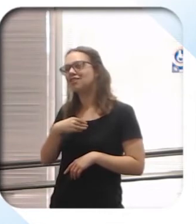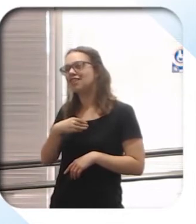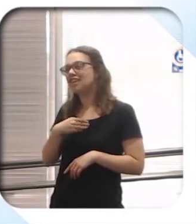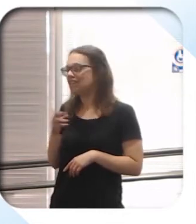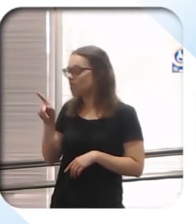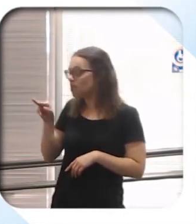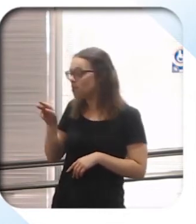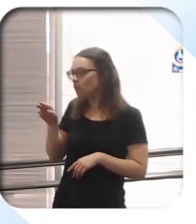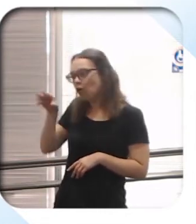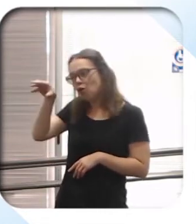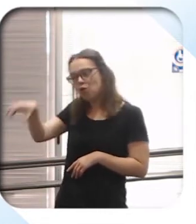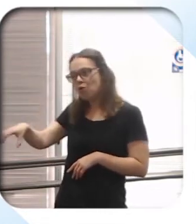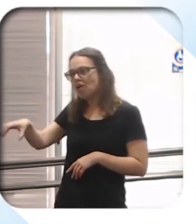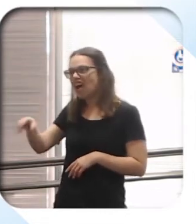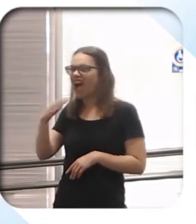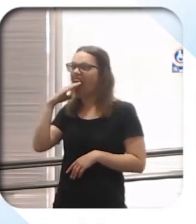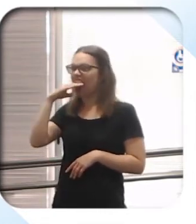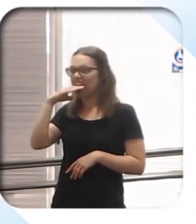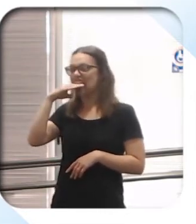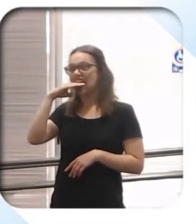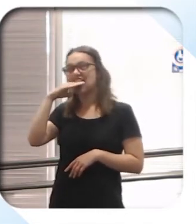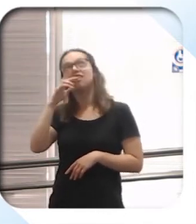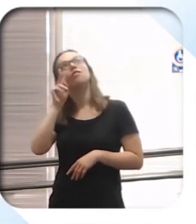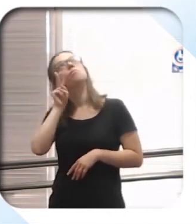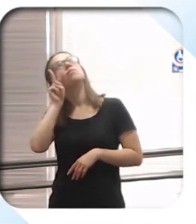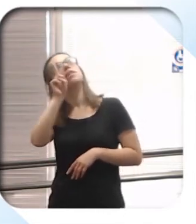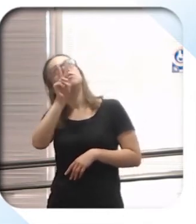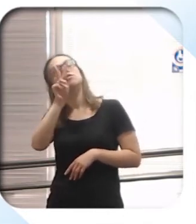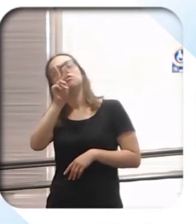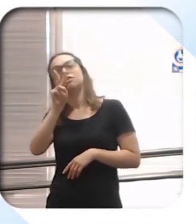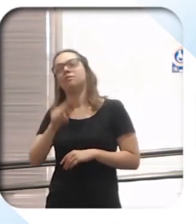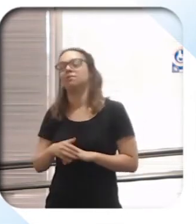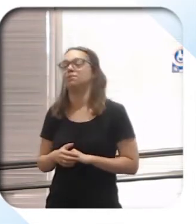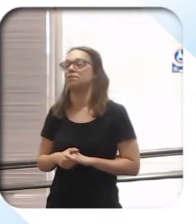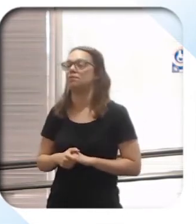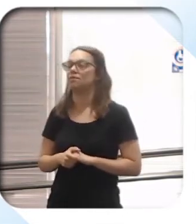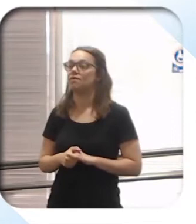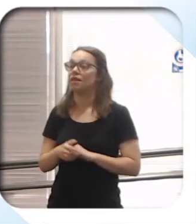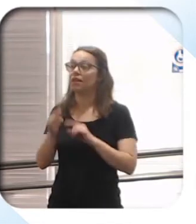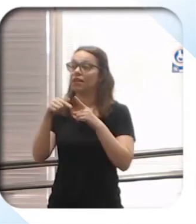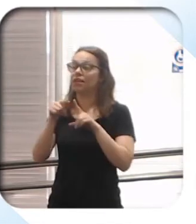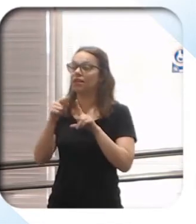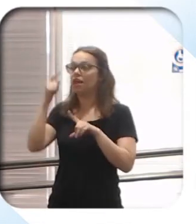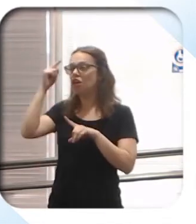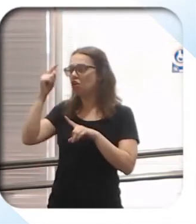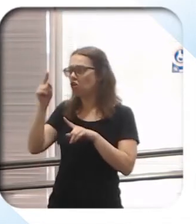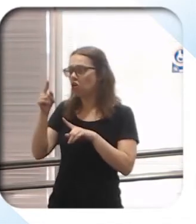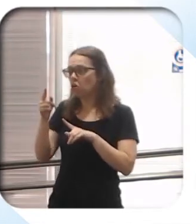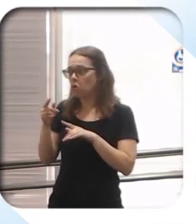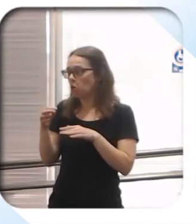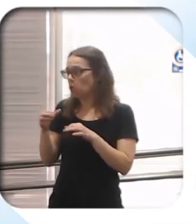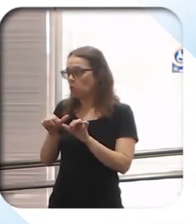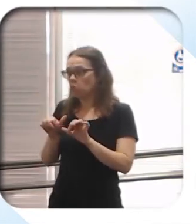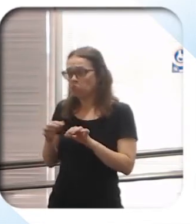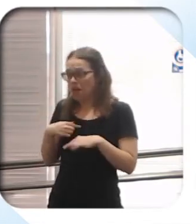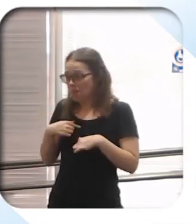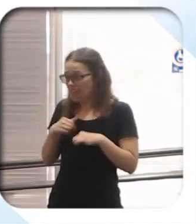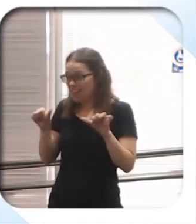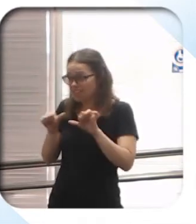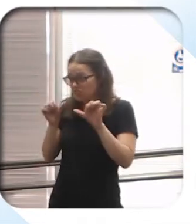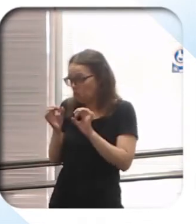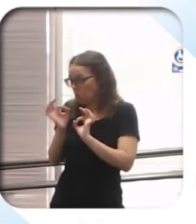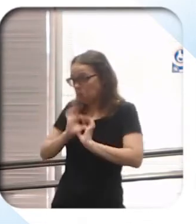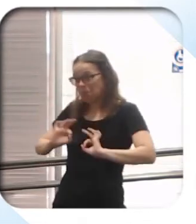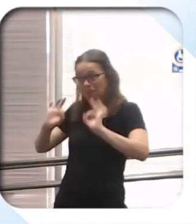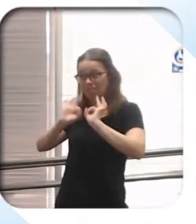lugar, mordiéndose las manos y mirando para el cielo. Y el loco de la luna nunca me hizo nada. Nunca